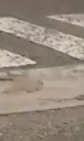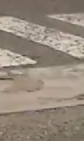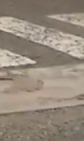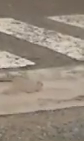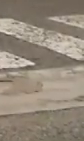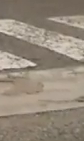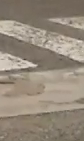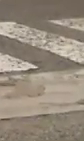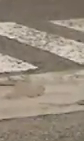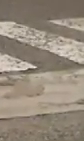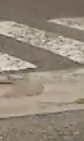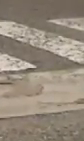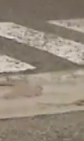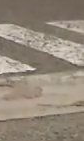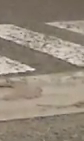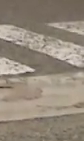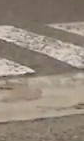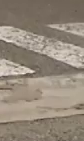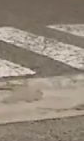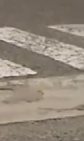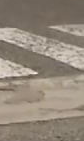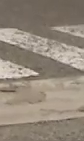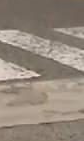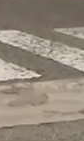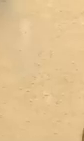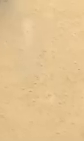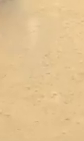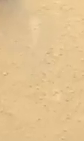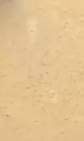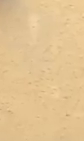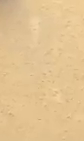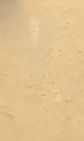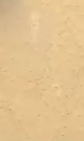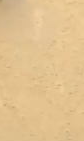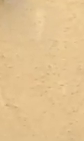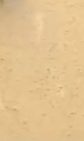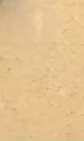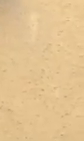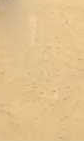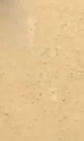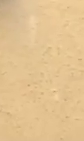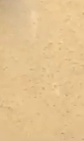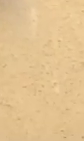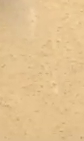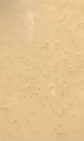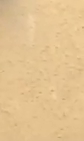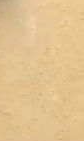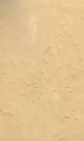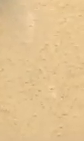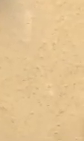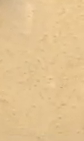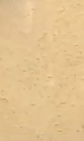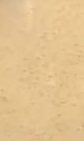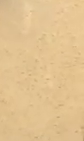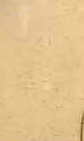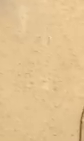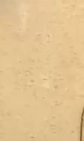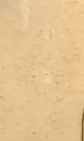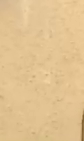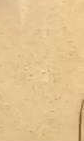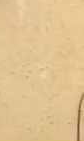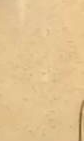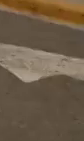se está registrando en el país, donde la hospitalización permanece en 79% en la capital y 95%